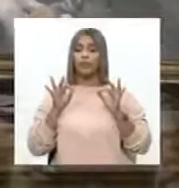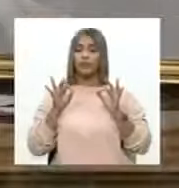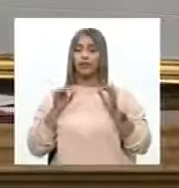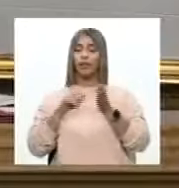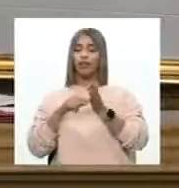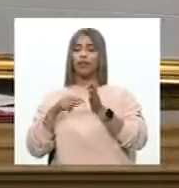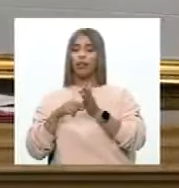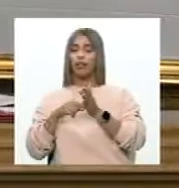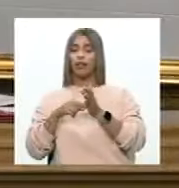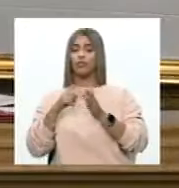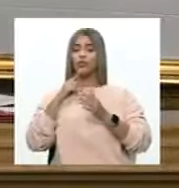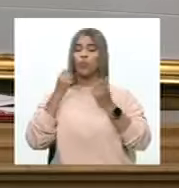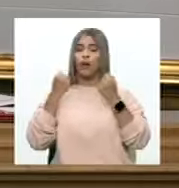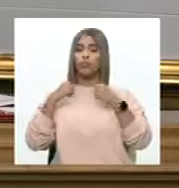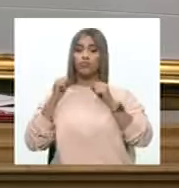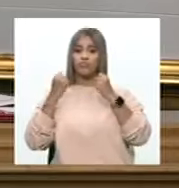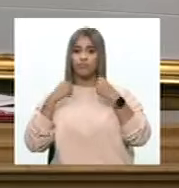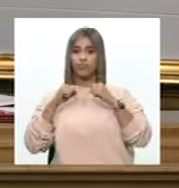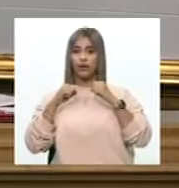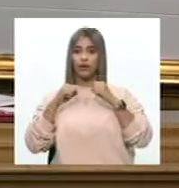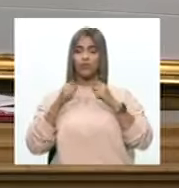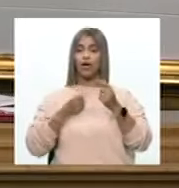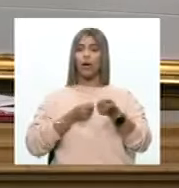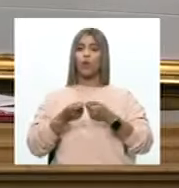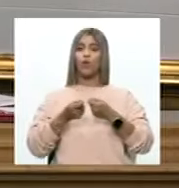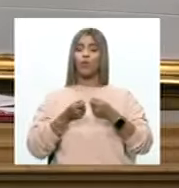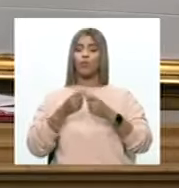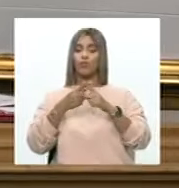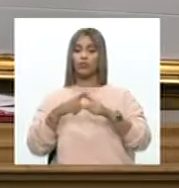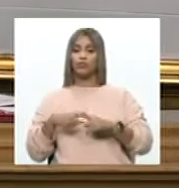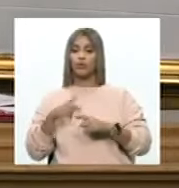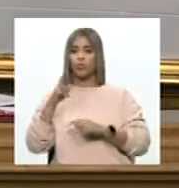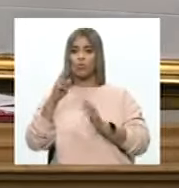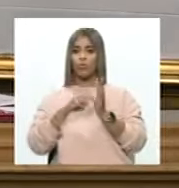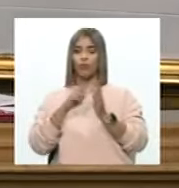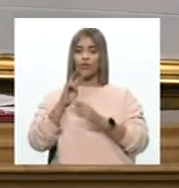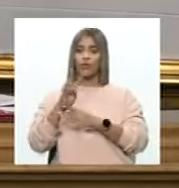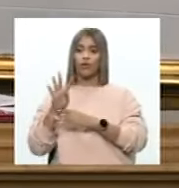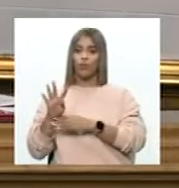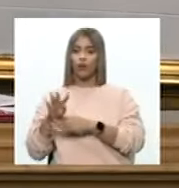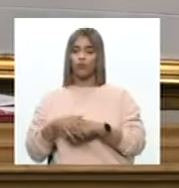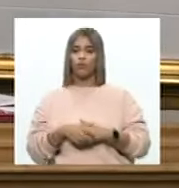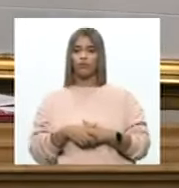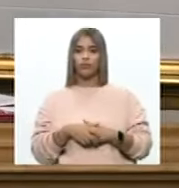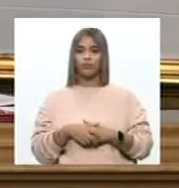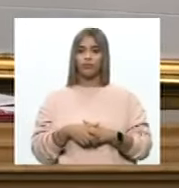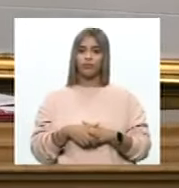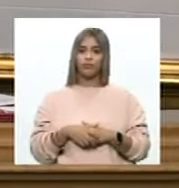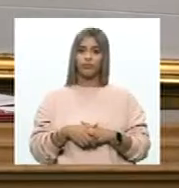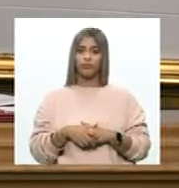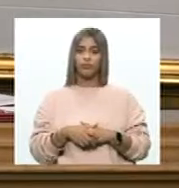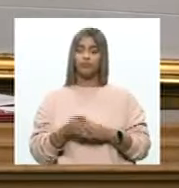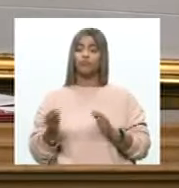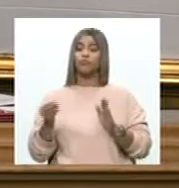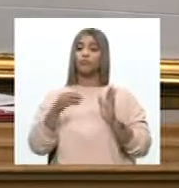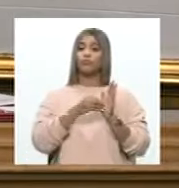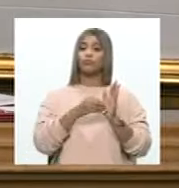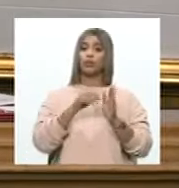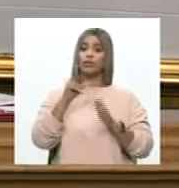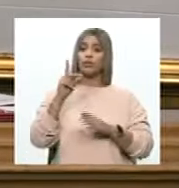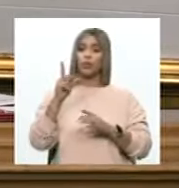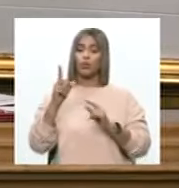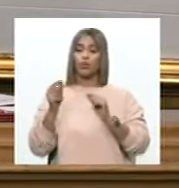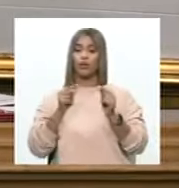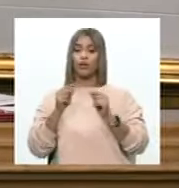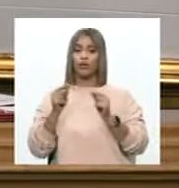endeudamiento complementaria para el ejercicio económico financiero 2024. Sírvase incorporarlo para segunda